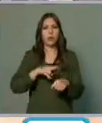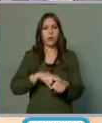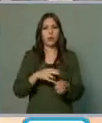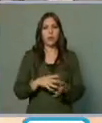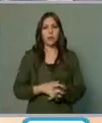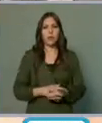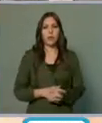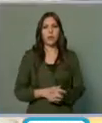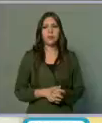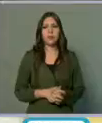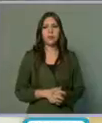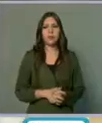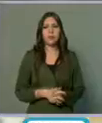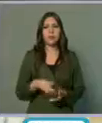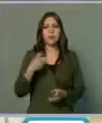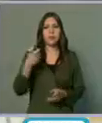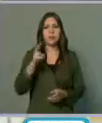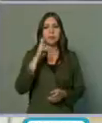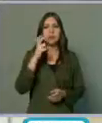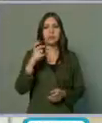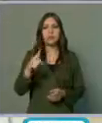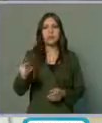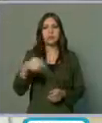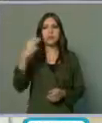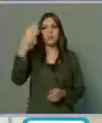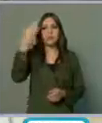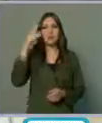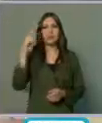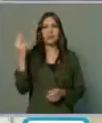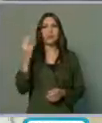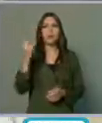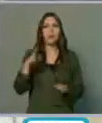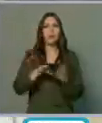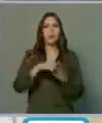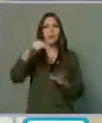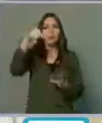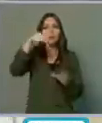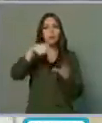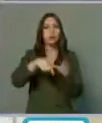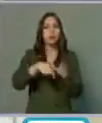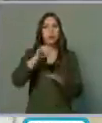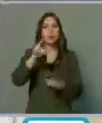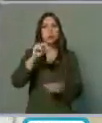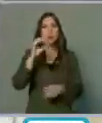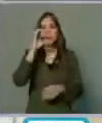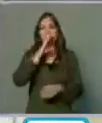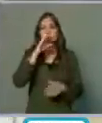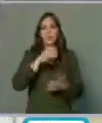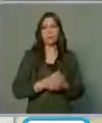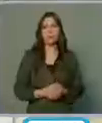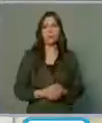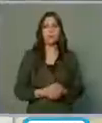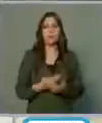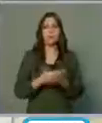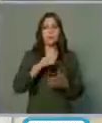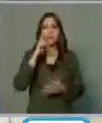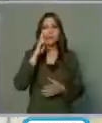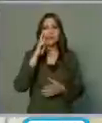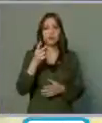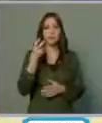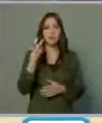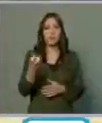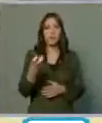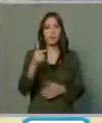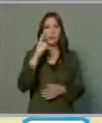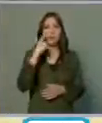es como una técnica para que nosotros chequemos sin necesidad de un termómetro. Así ¿verdad? es. Perfecto, aquí observamos. La